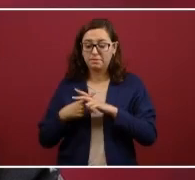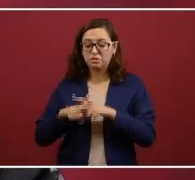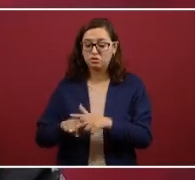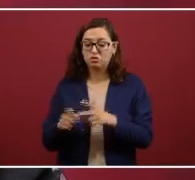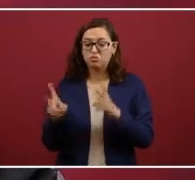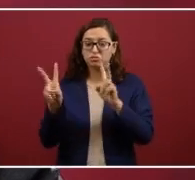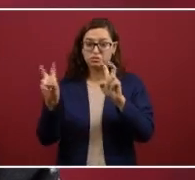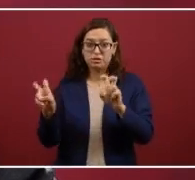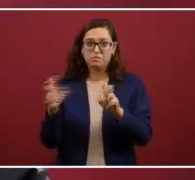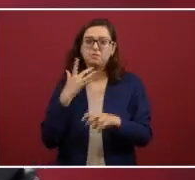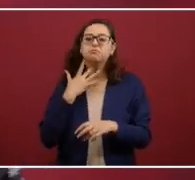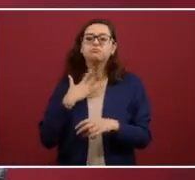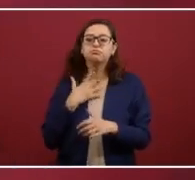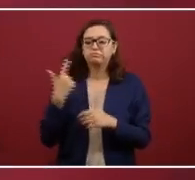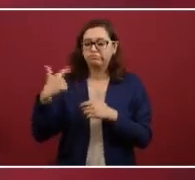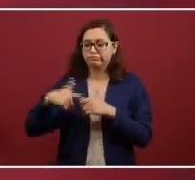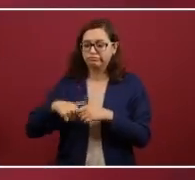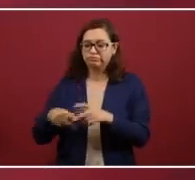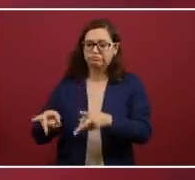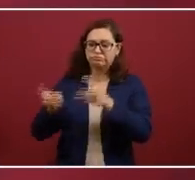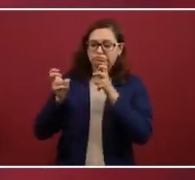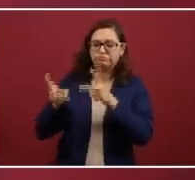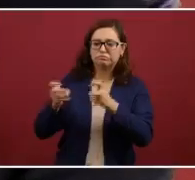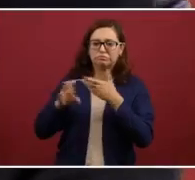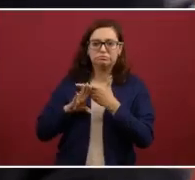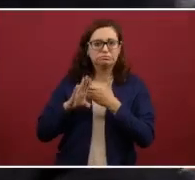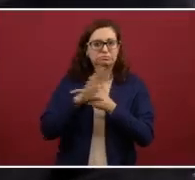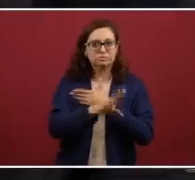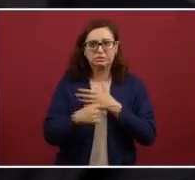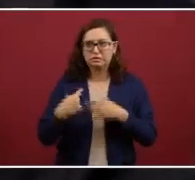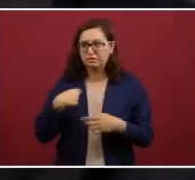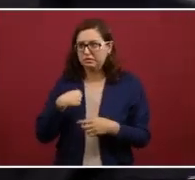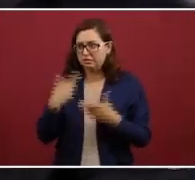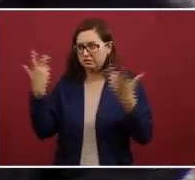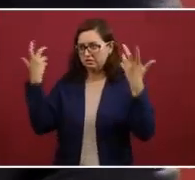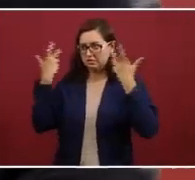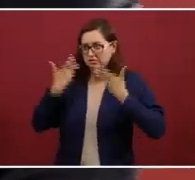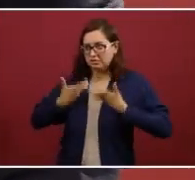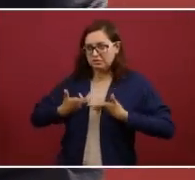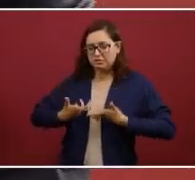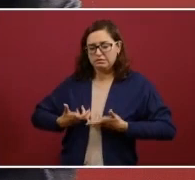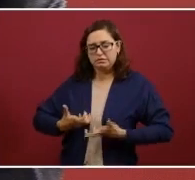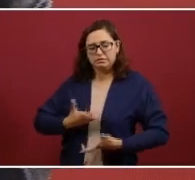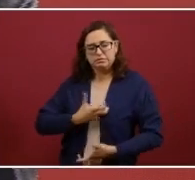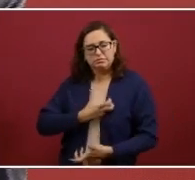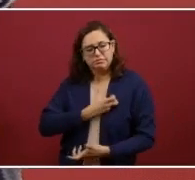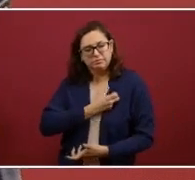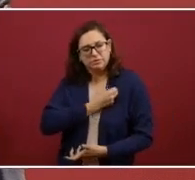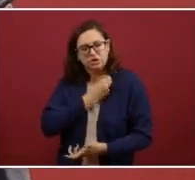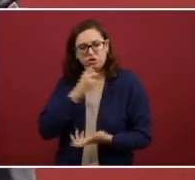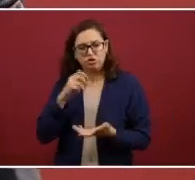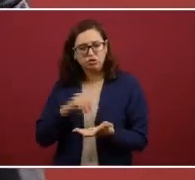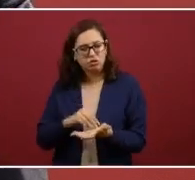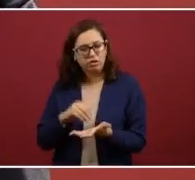combustible. Eso me afectó mucho, me dolió, me sigue